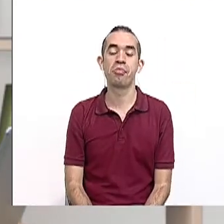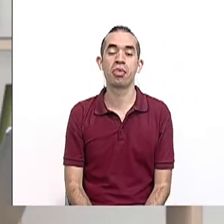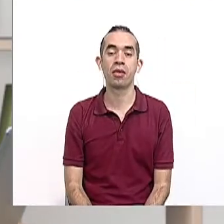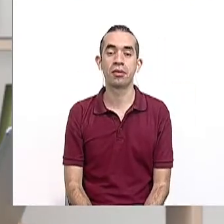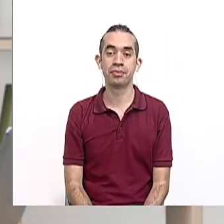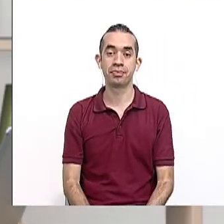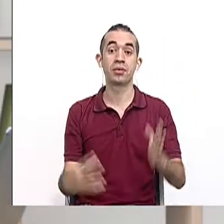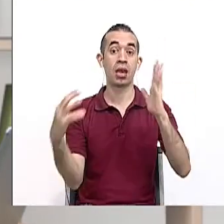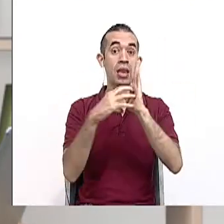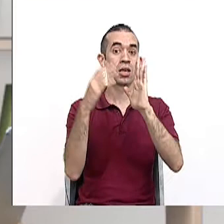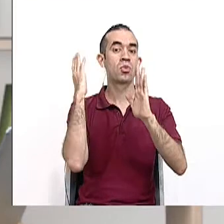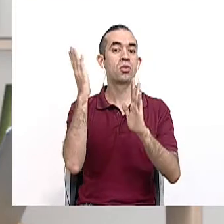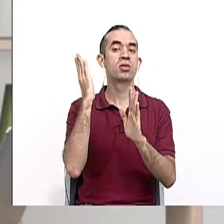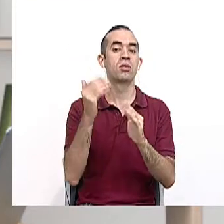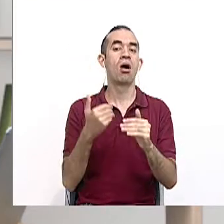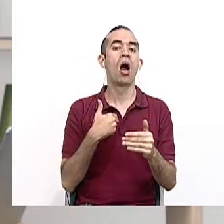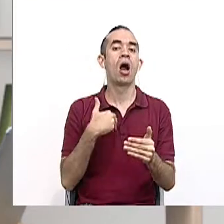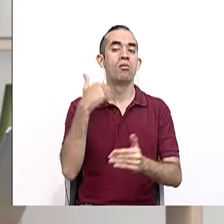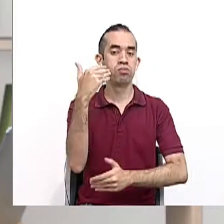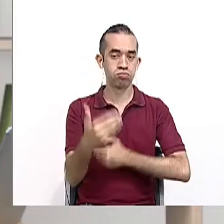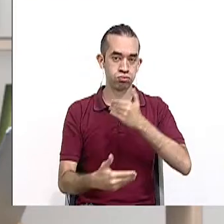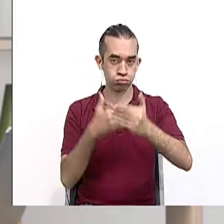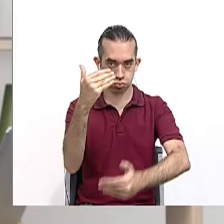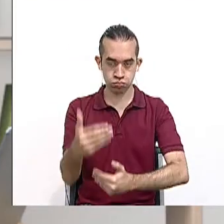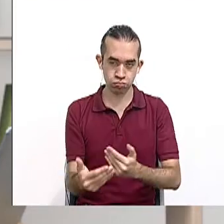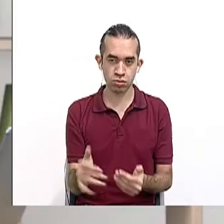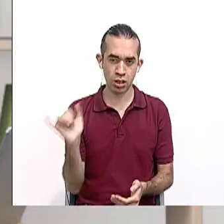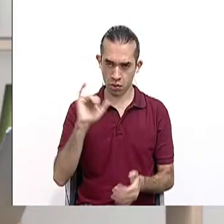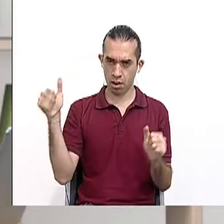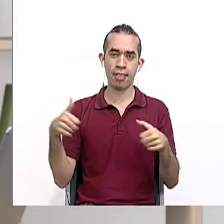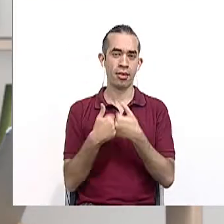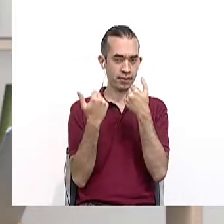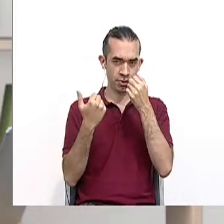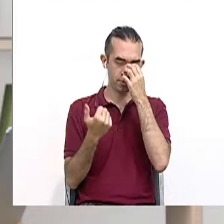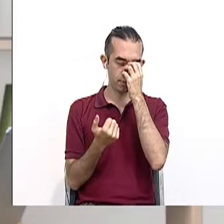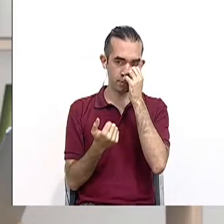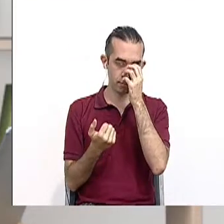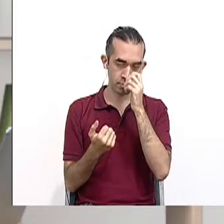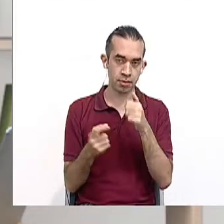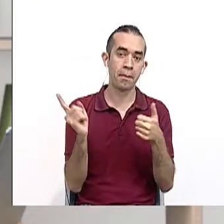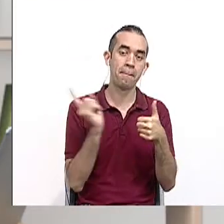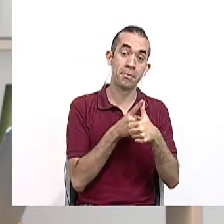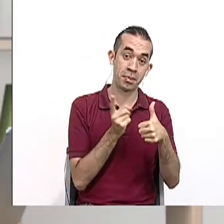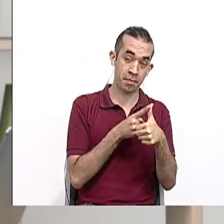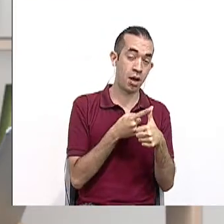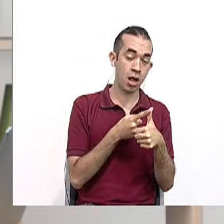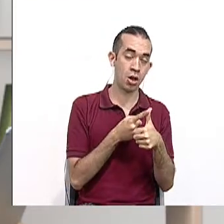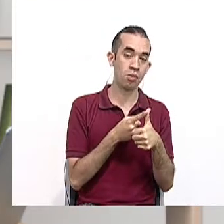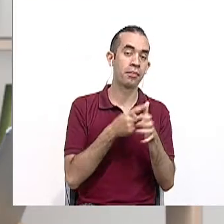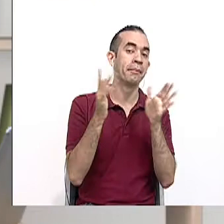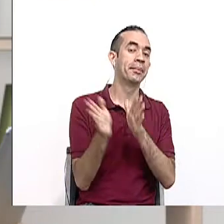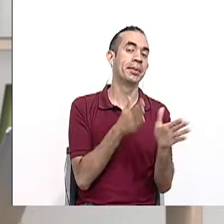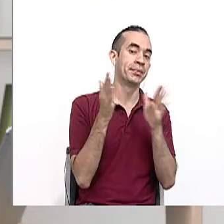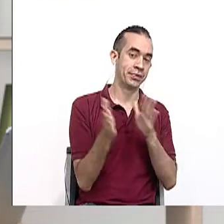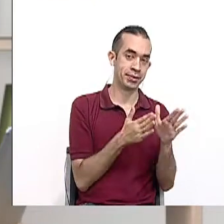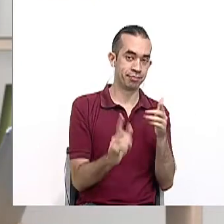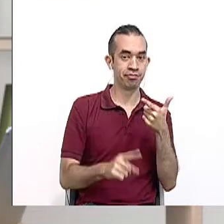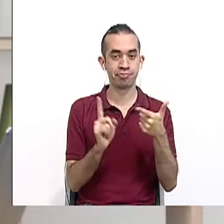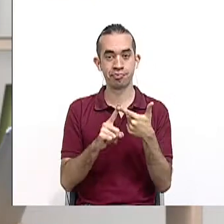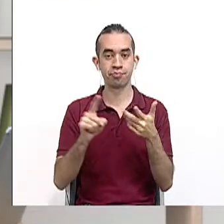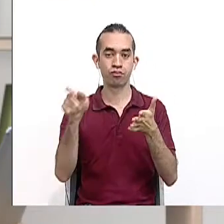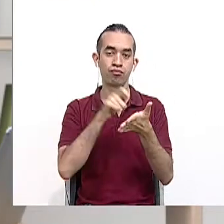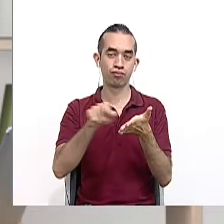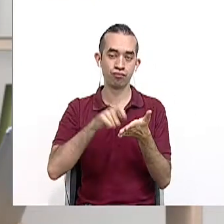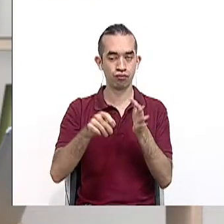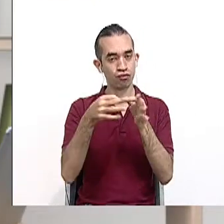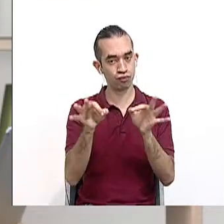vamos a desarrollar por etapas, como bien lo vimos en el desafío. La primera etapa va a ser la planificación, luego la